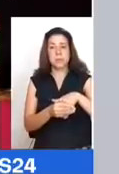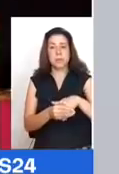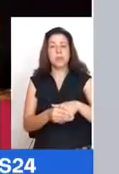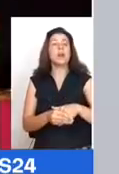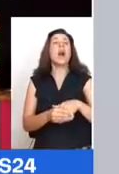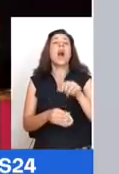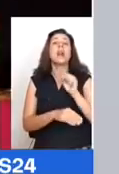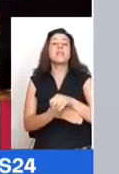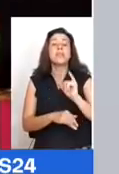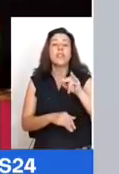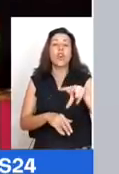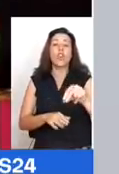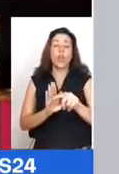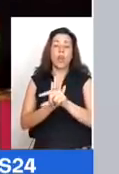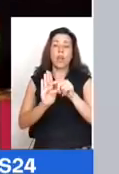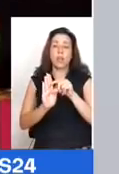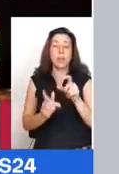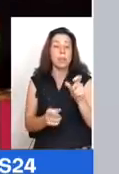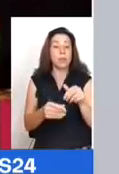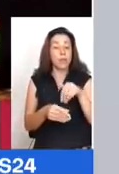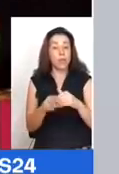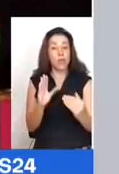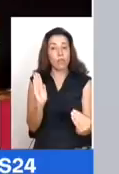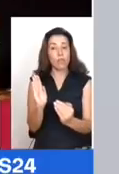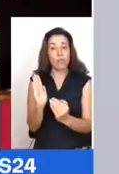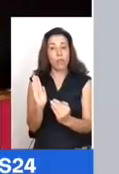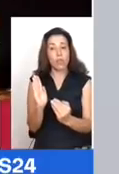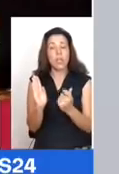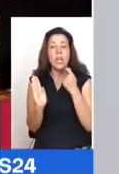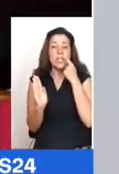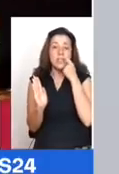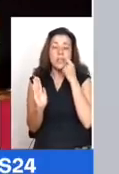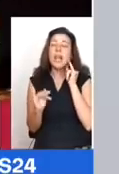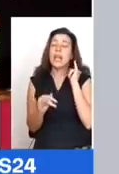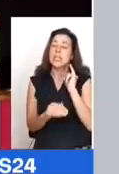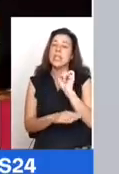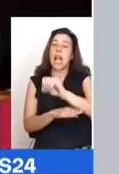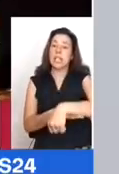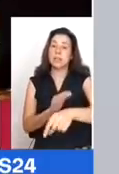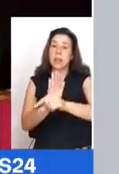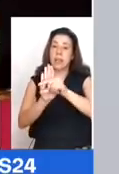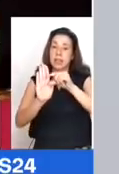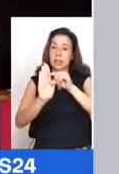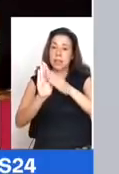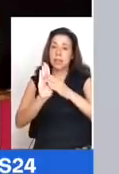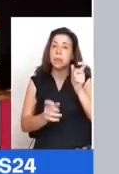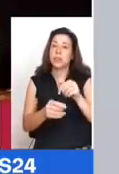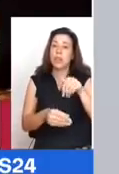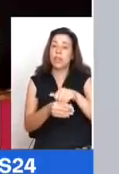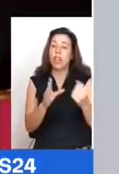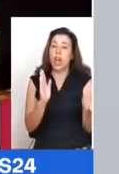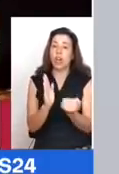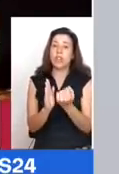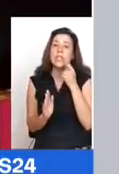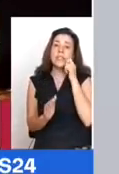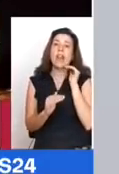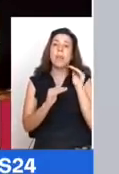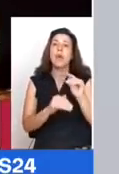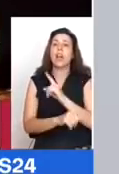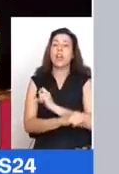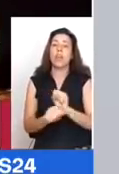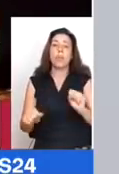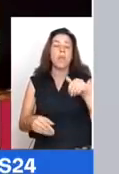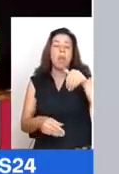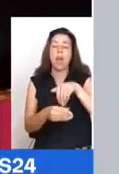aquí, muy importante entenderlo, acá se está ligando a que salga del Congreso Nacional el proyecto que financia